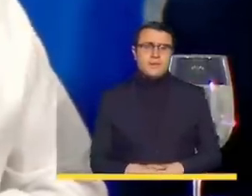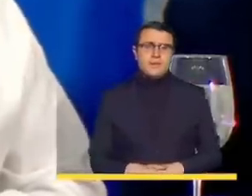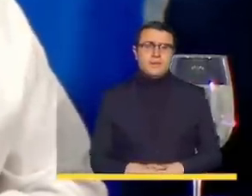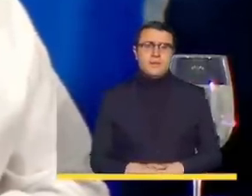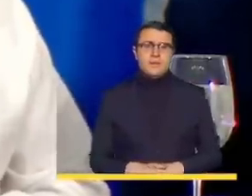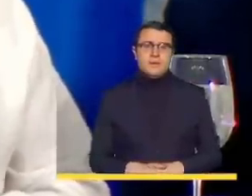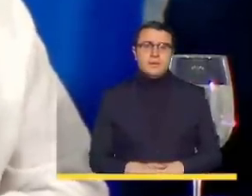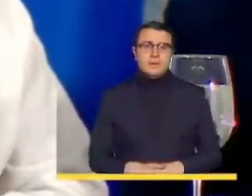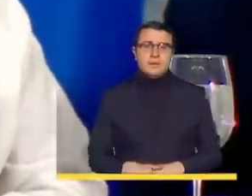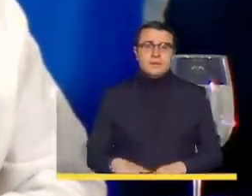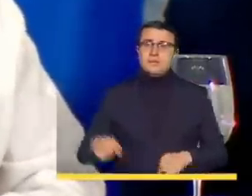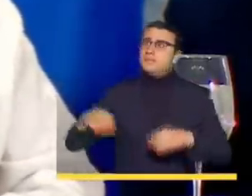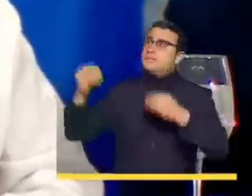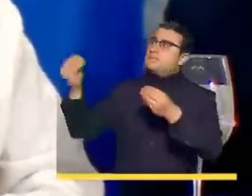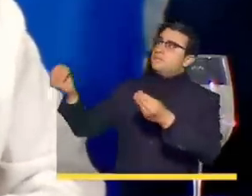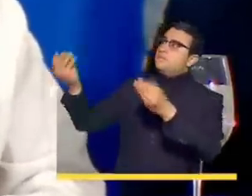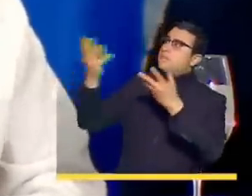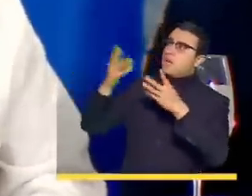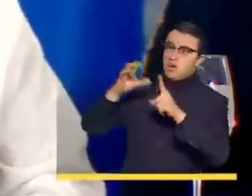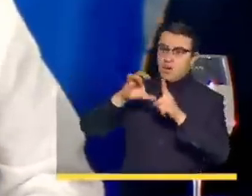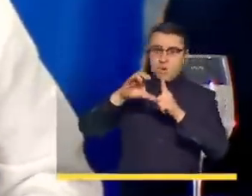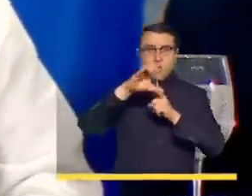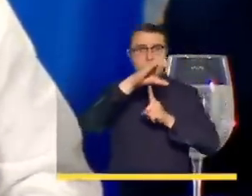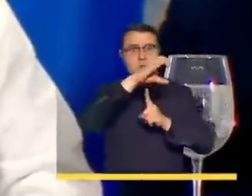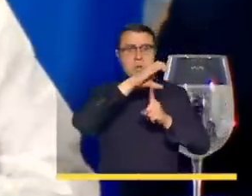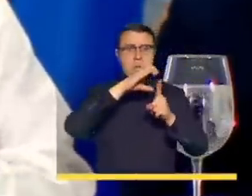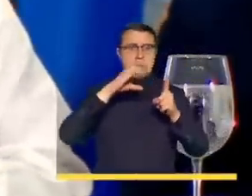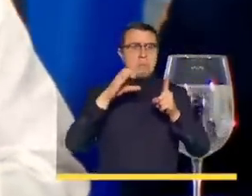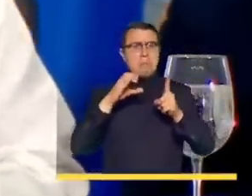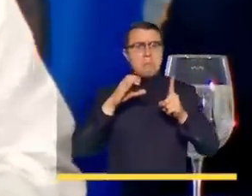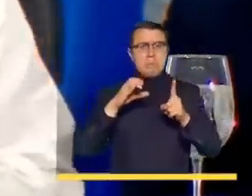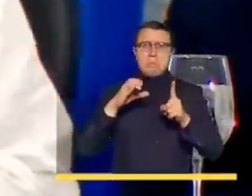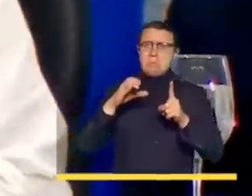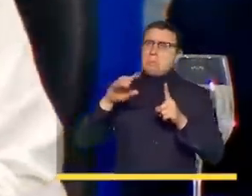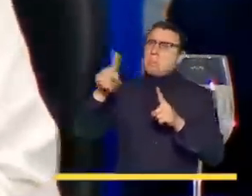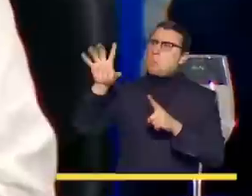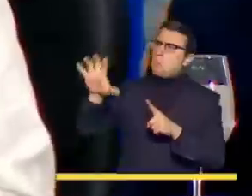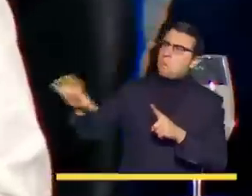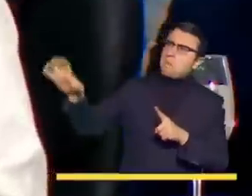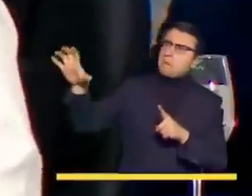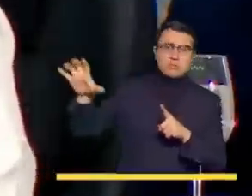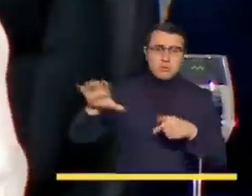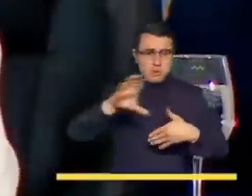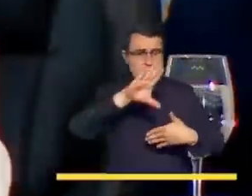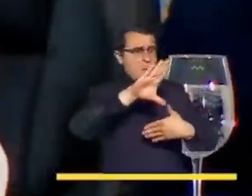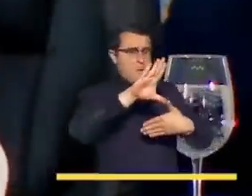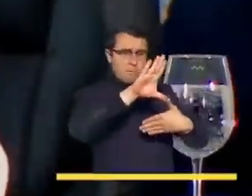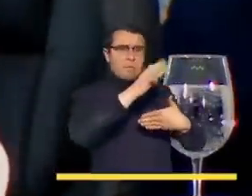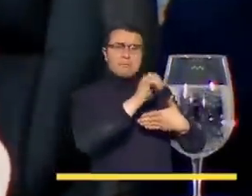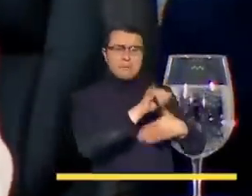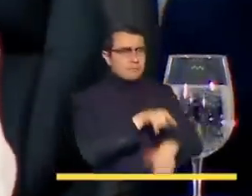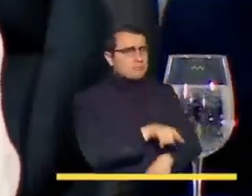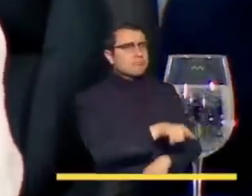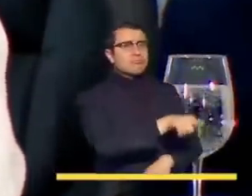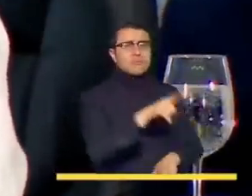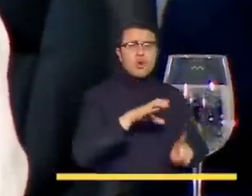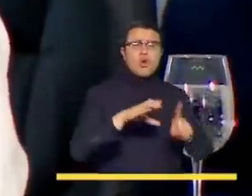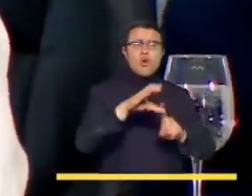la civilización. Ya en todos nuestros pueblos habían florecido